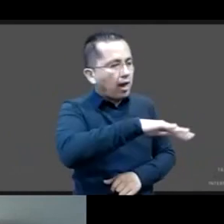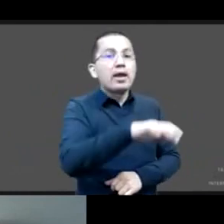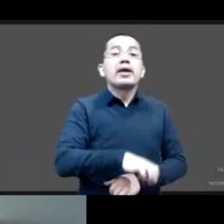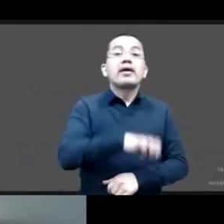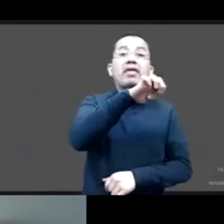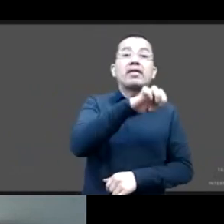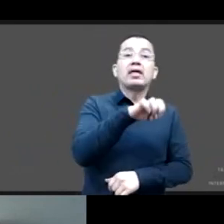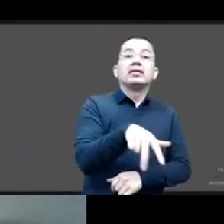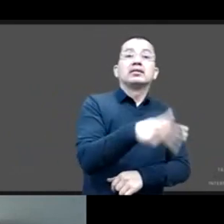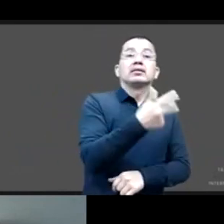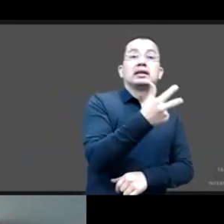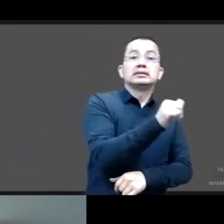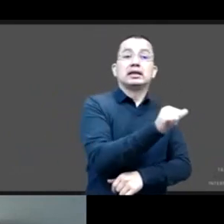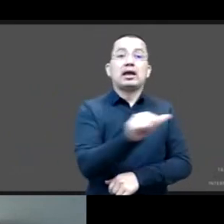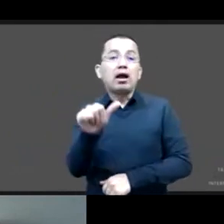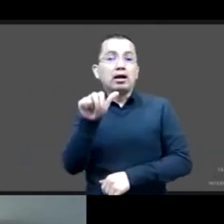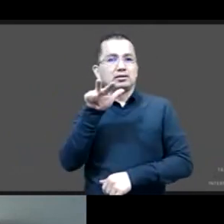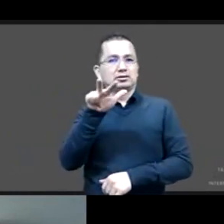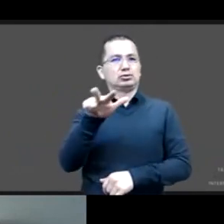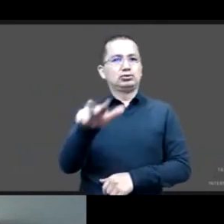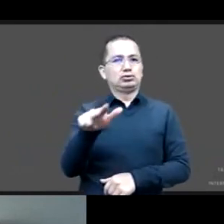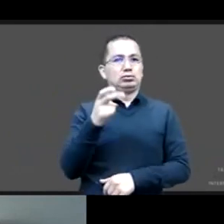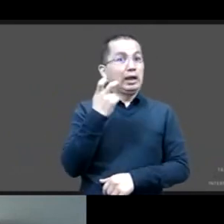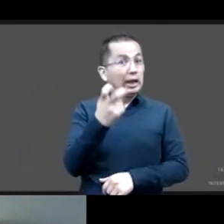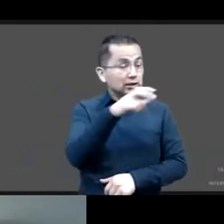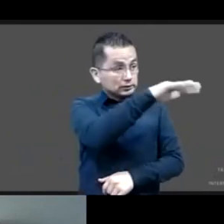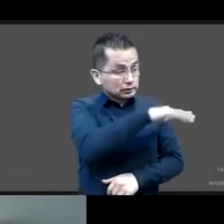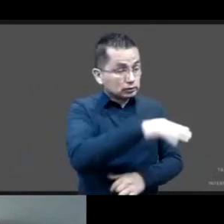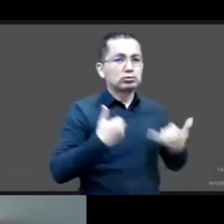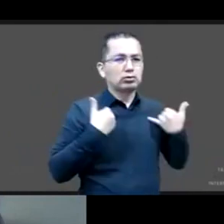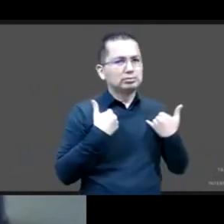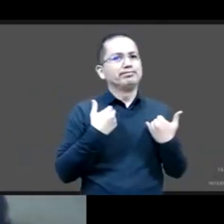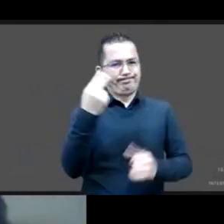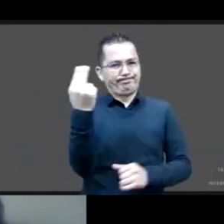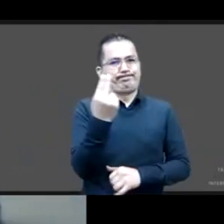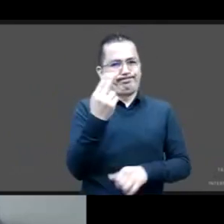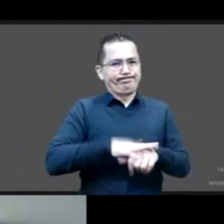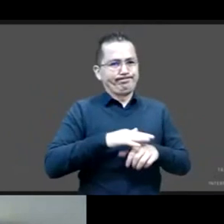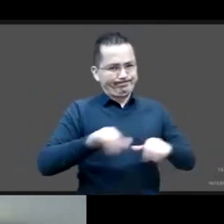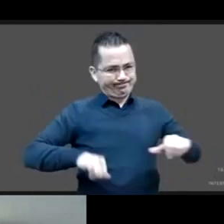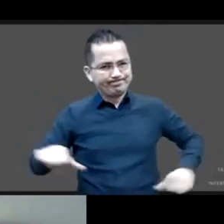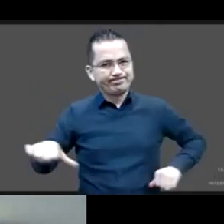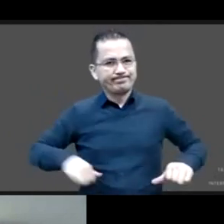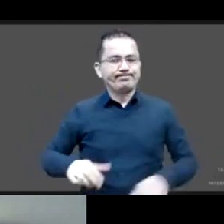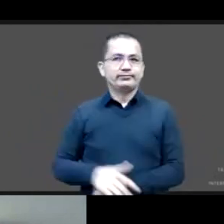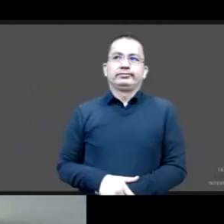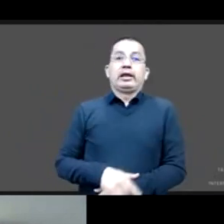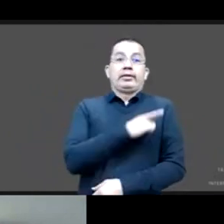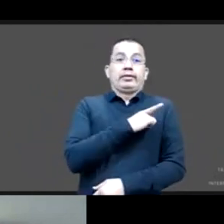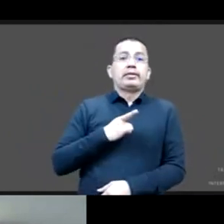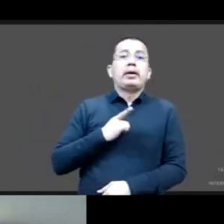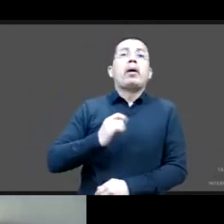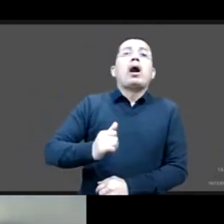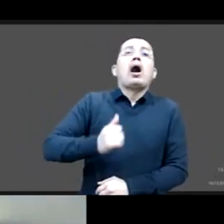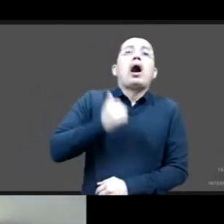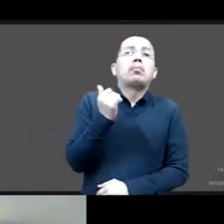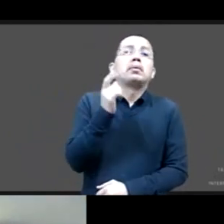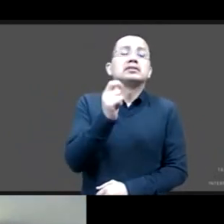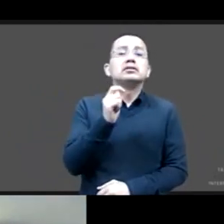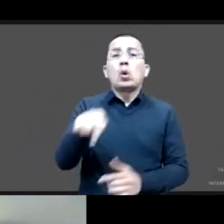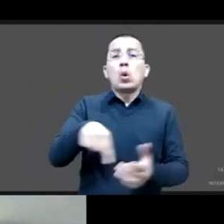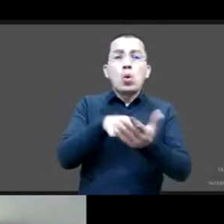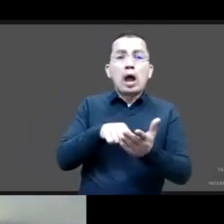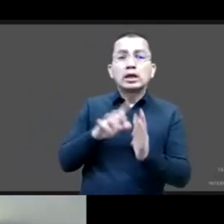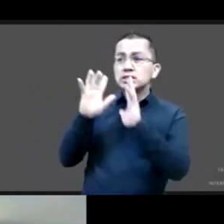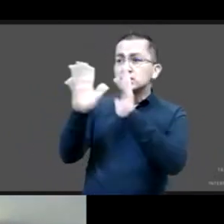llamado a decir utilicemos las estructuras que ya tenemos utilicemos los espacios que ya tenemos pero abramos un espacio